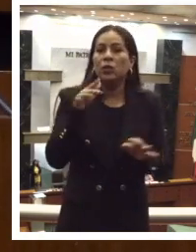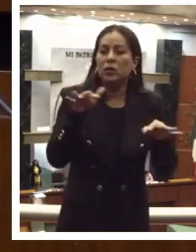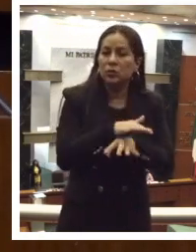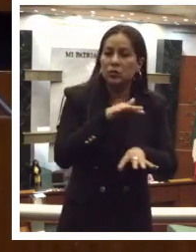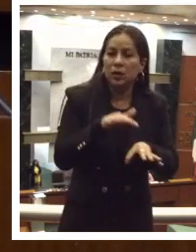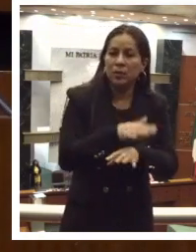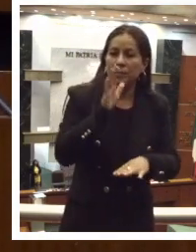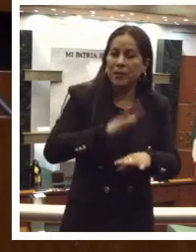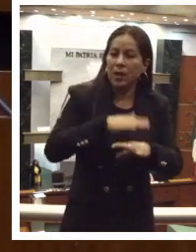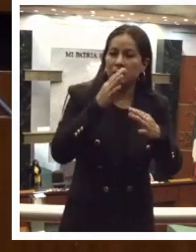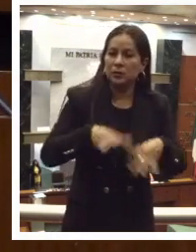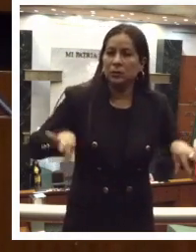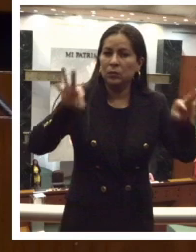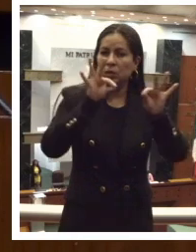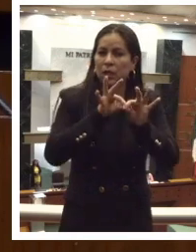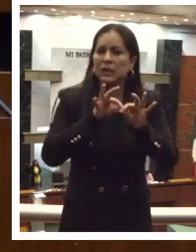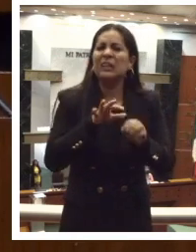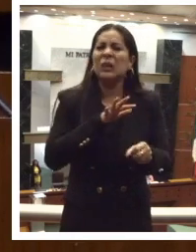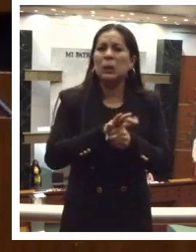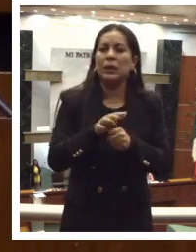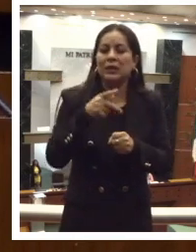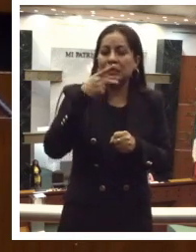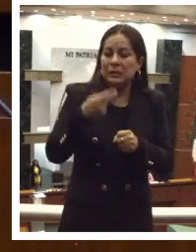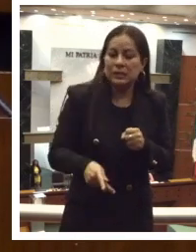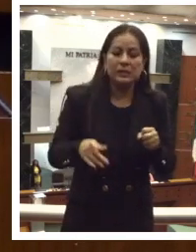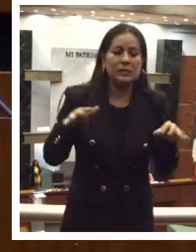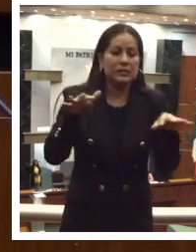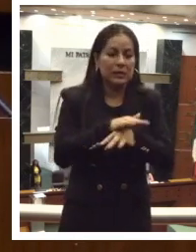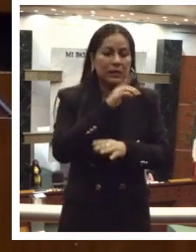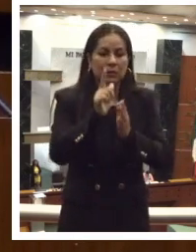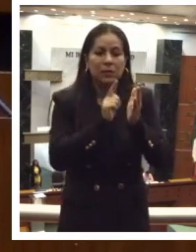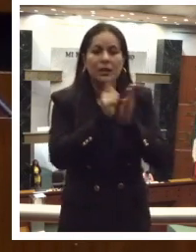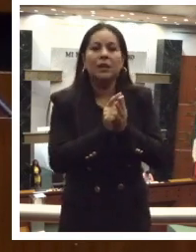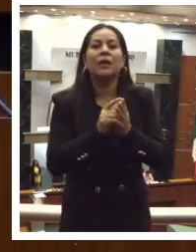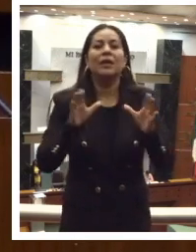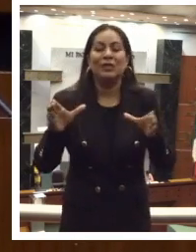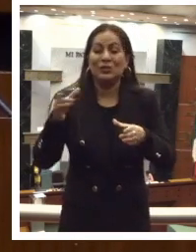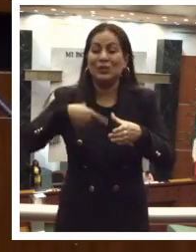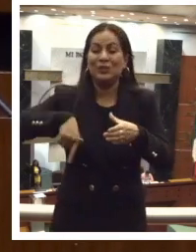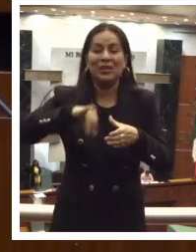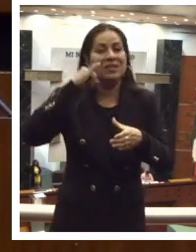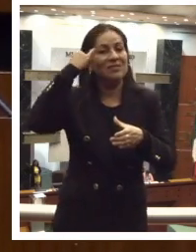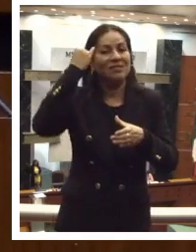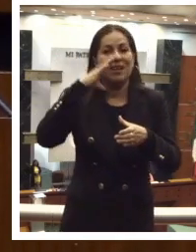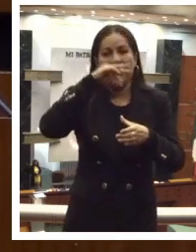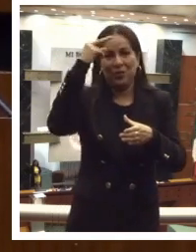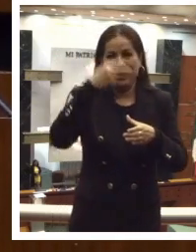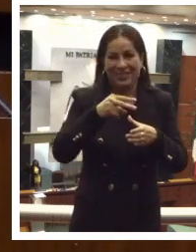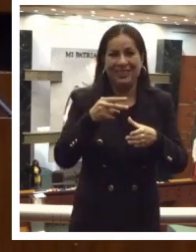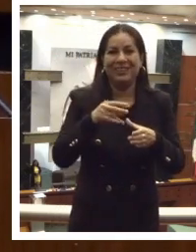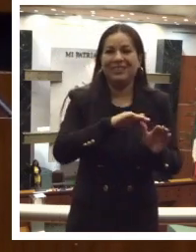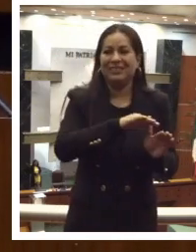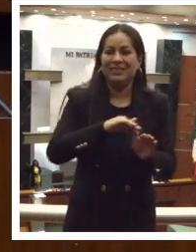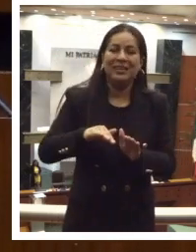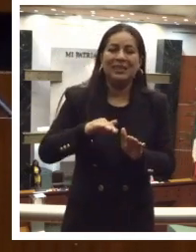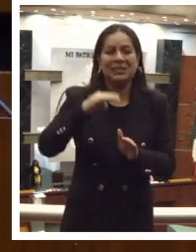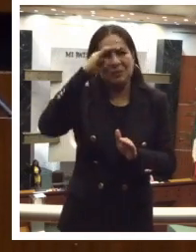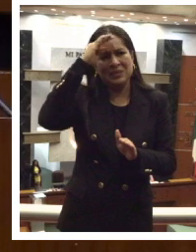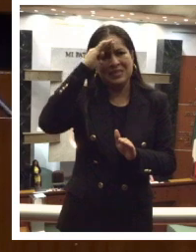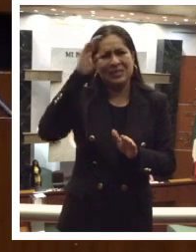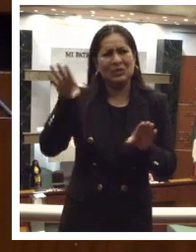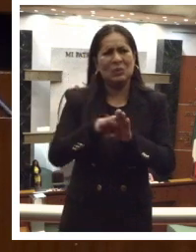cambios más significativos es que en esta reforma las comunidades indígenas y afromexicanas dejen de ser